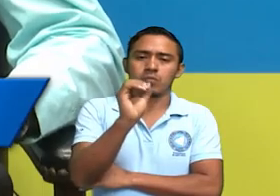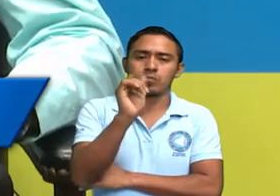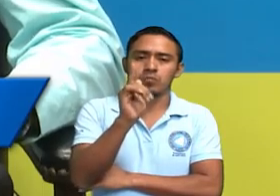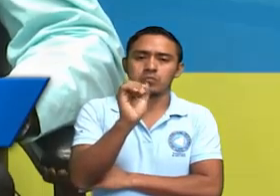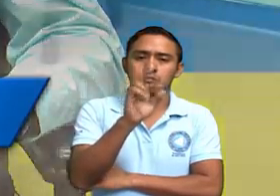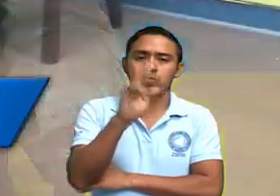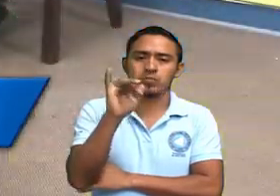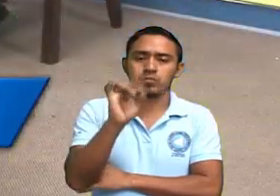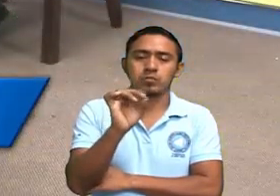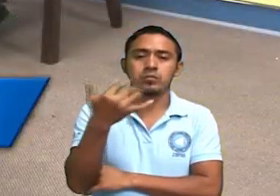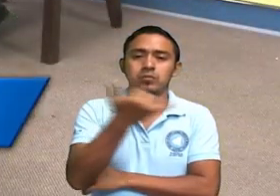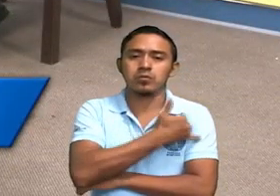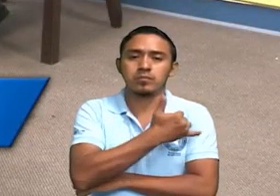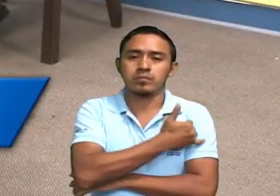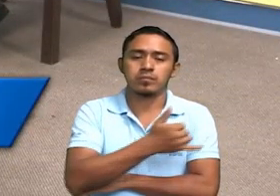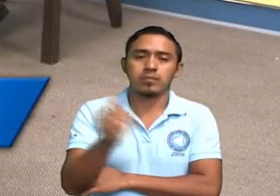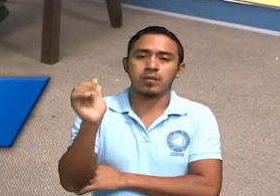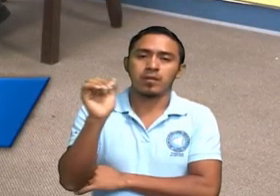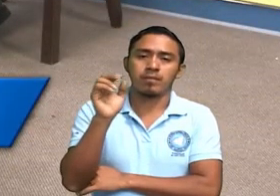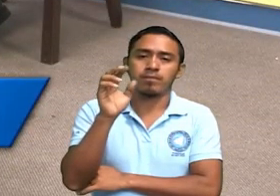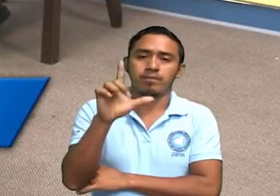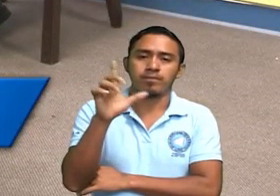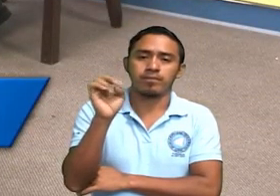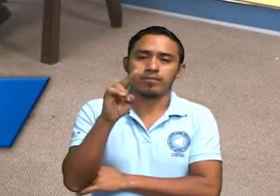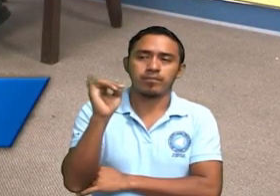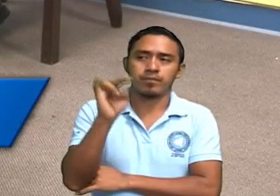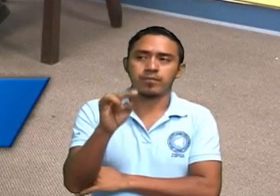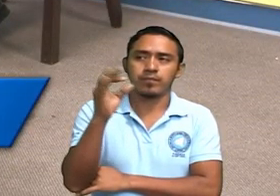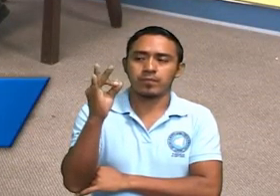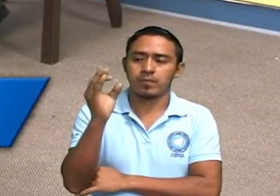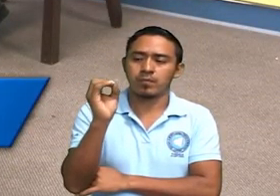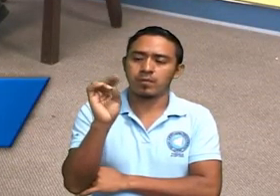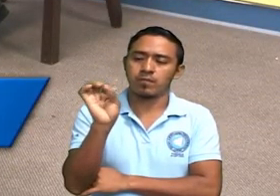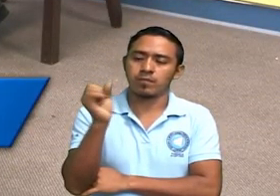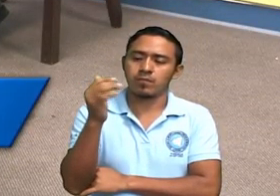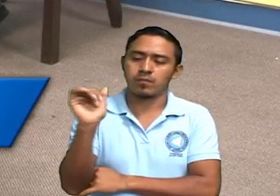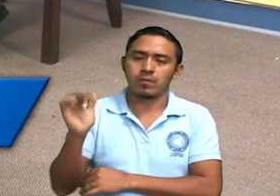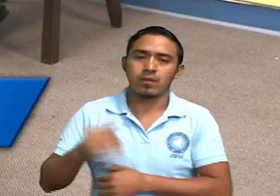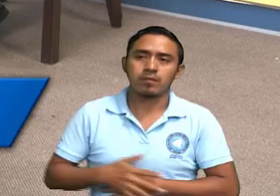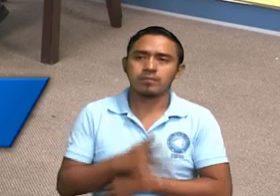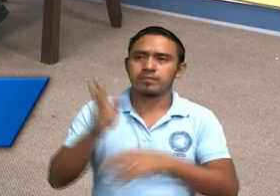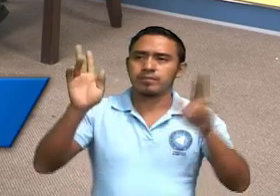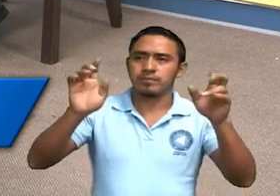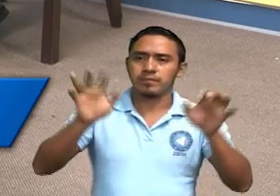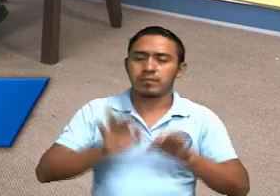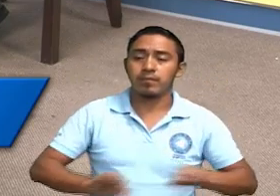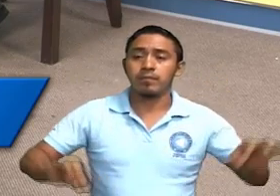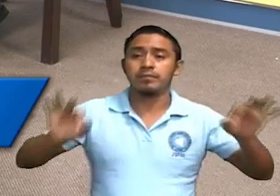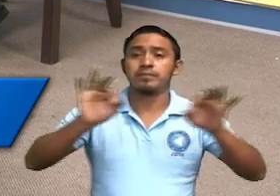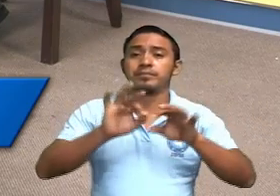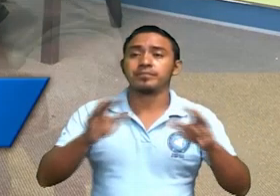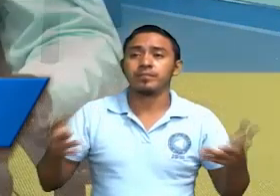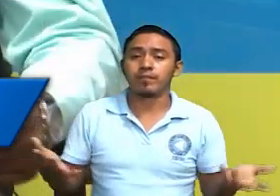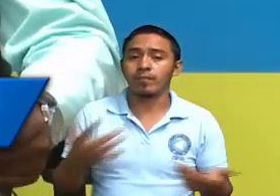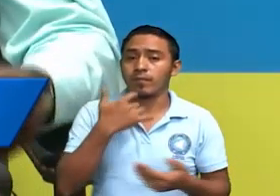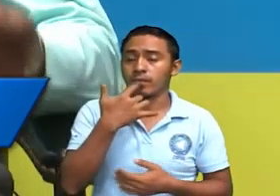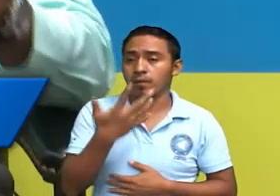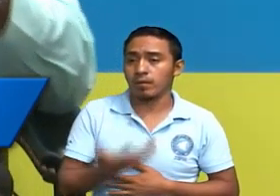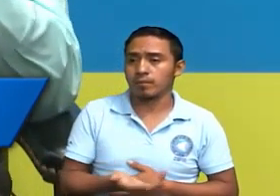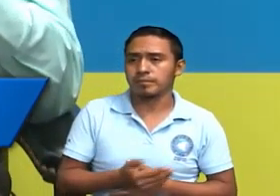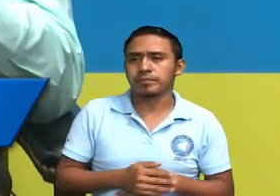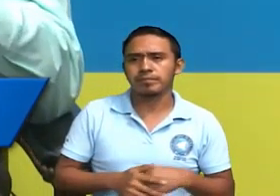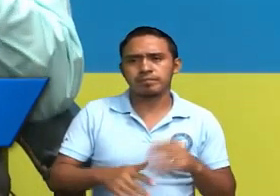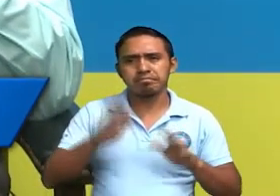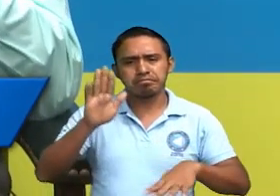Lenín Fonseca. Bienvenido, doctor. Muchas gracias por su invitación. Este tema es fundamental, doctor, porque a veces quizás